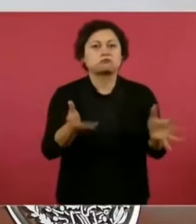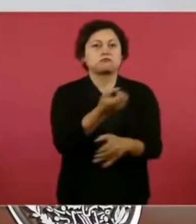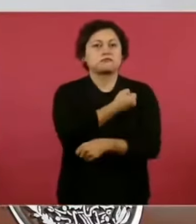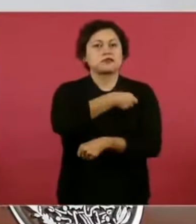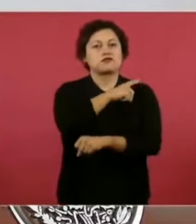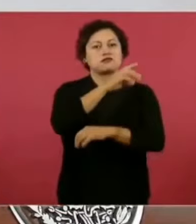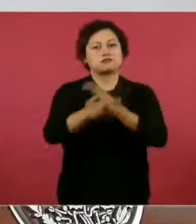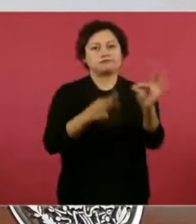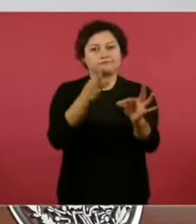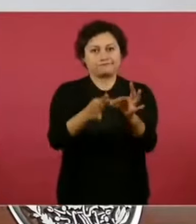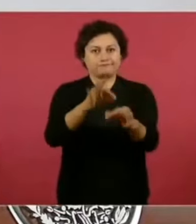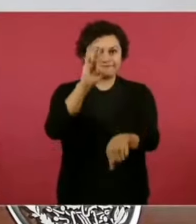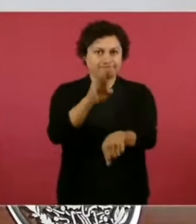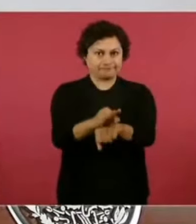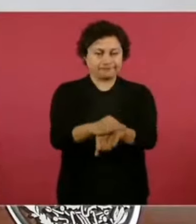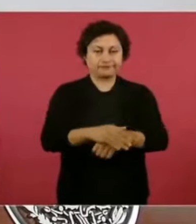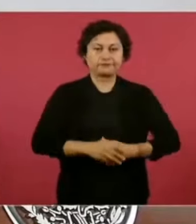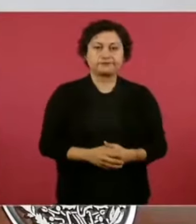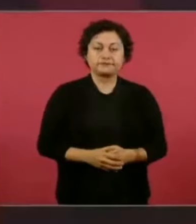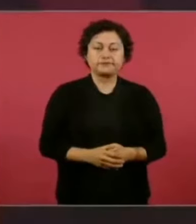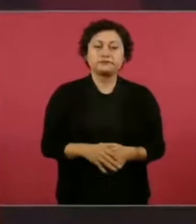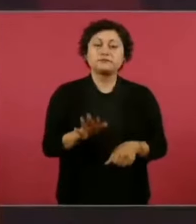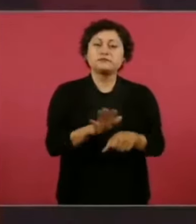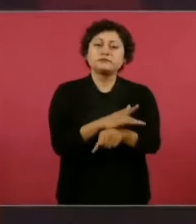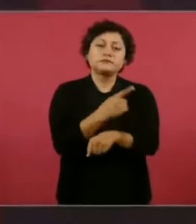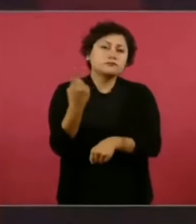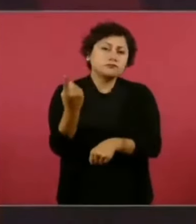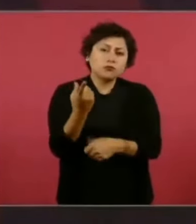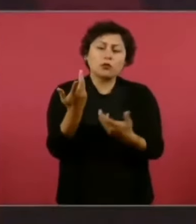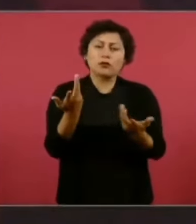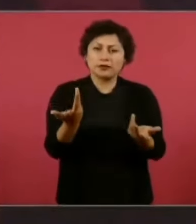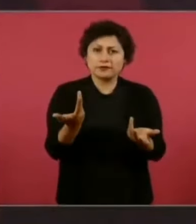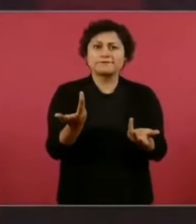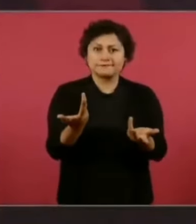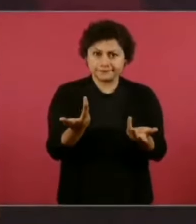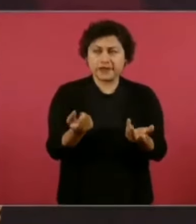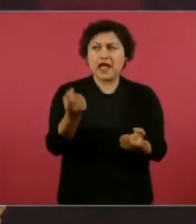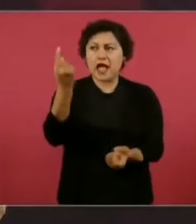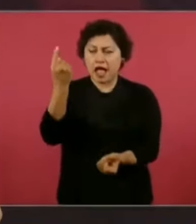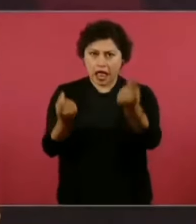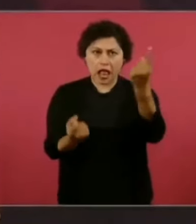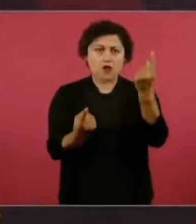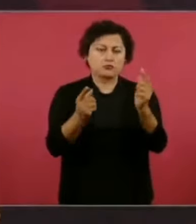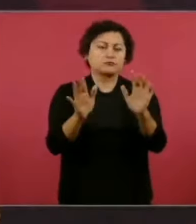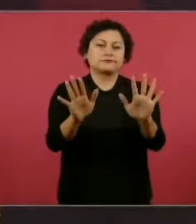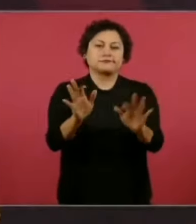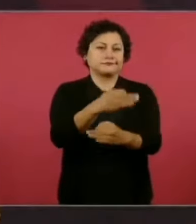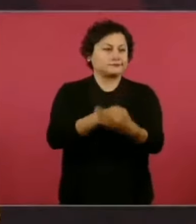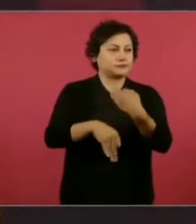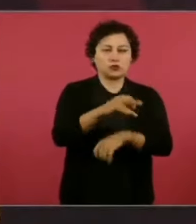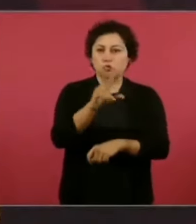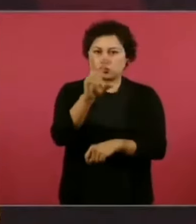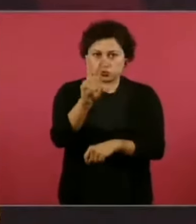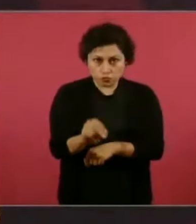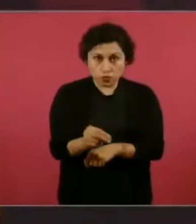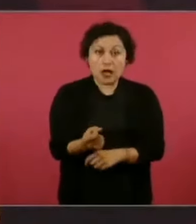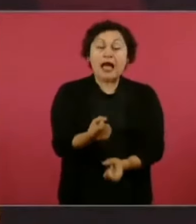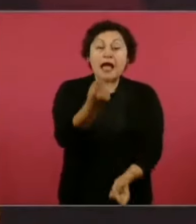porque en algunos casos, no en todos desde luego, se transferían los